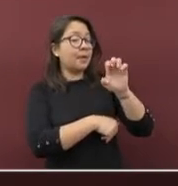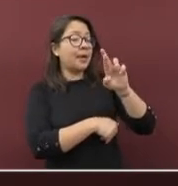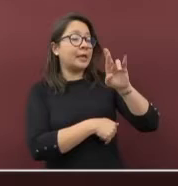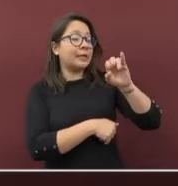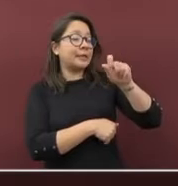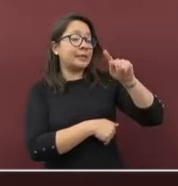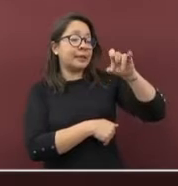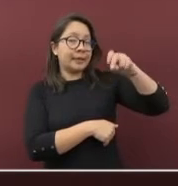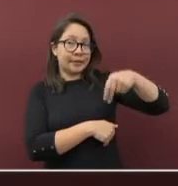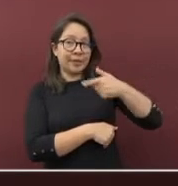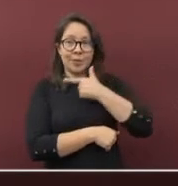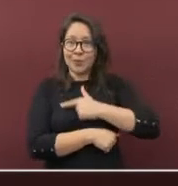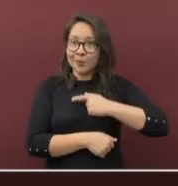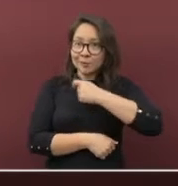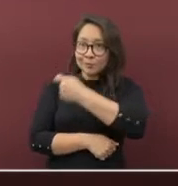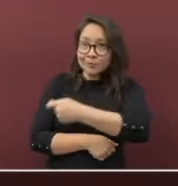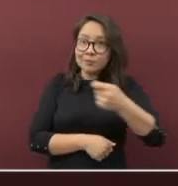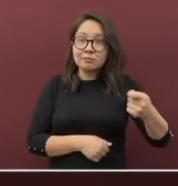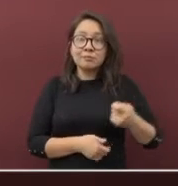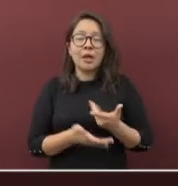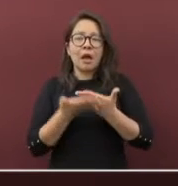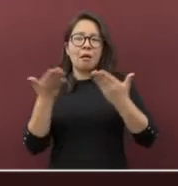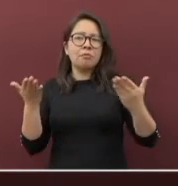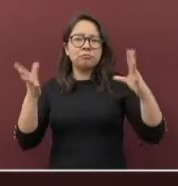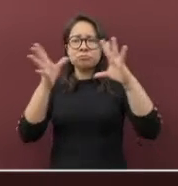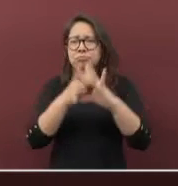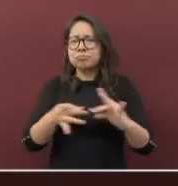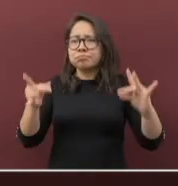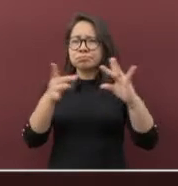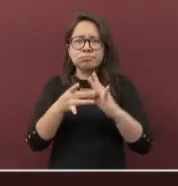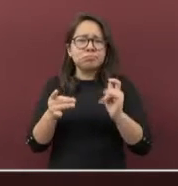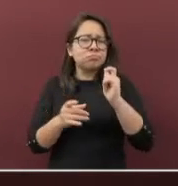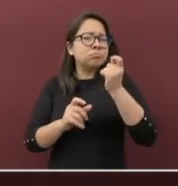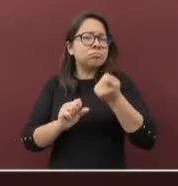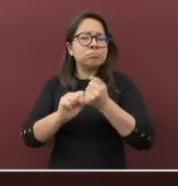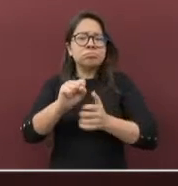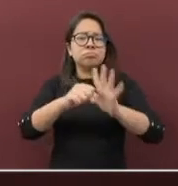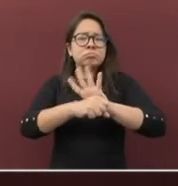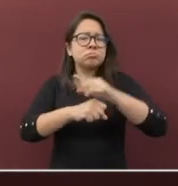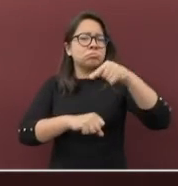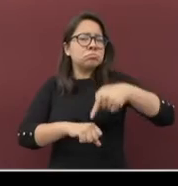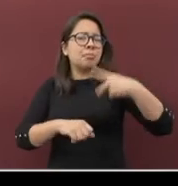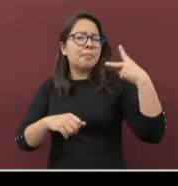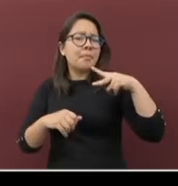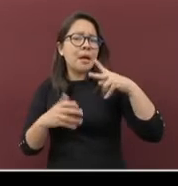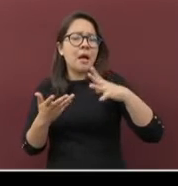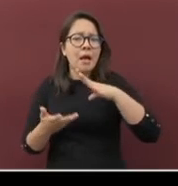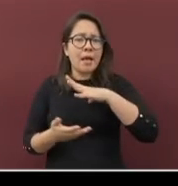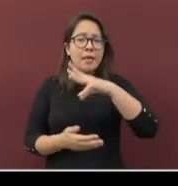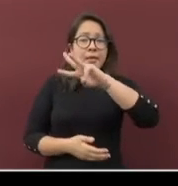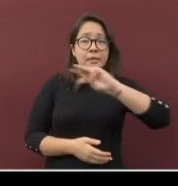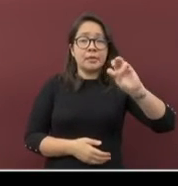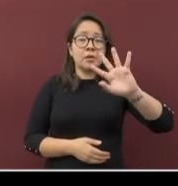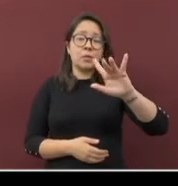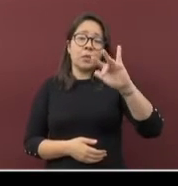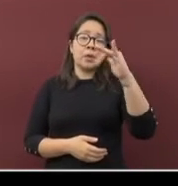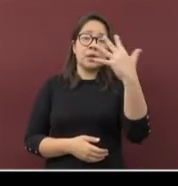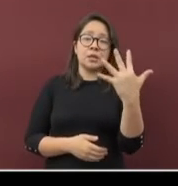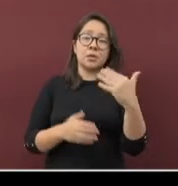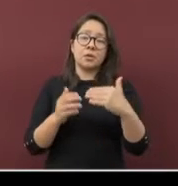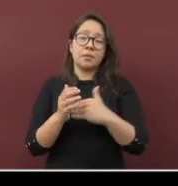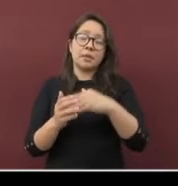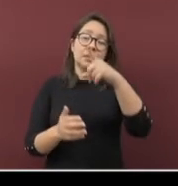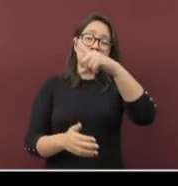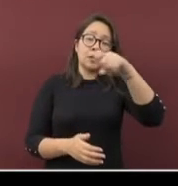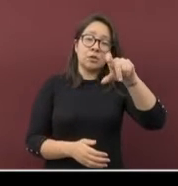saludarles ahora les comento la situación que guarda la pandemia en el estado son 355 mil